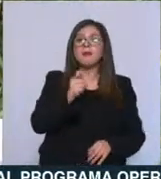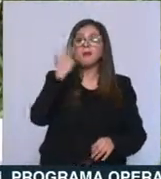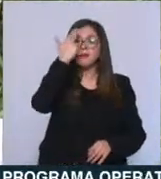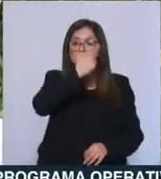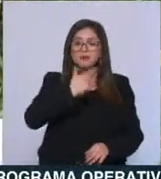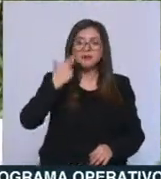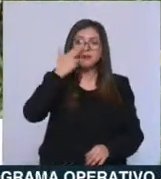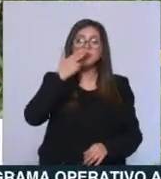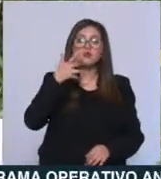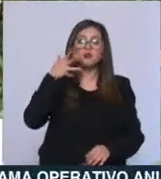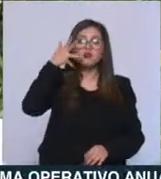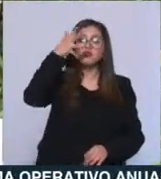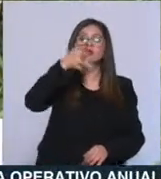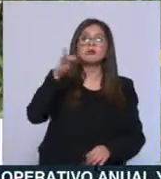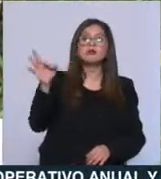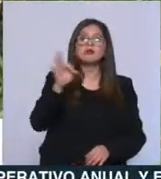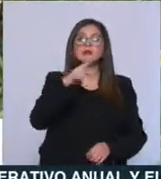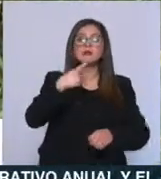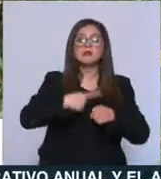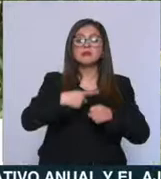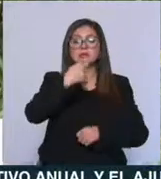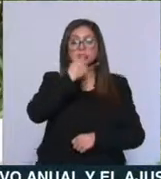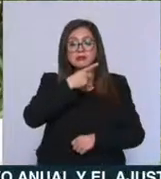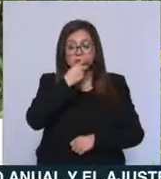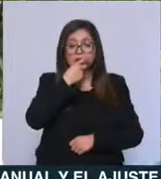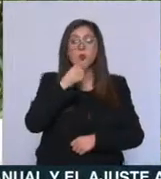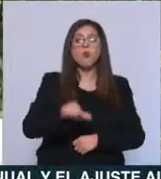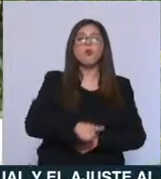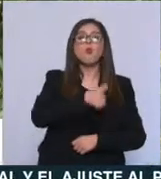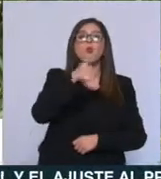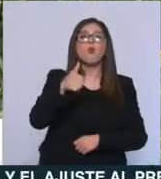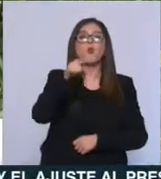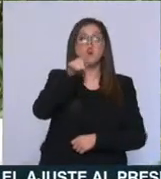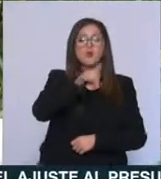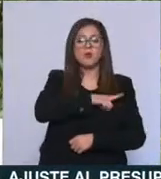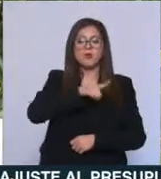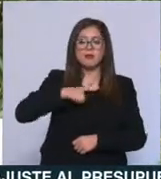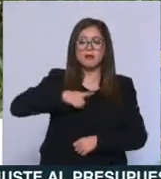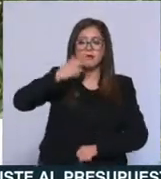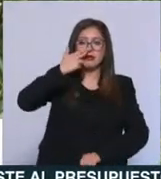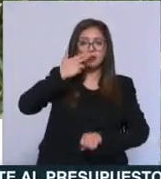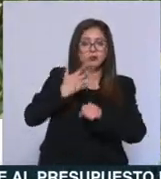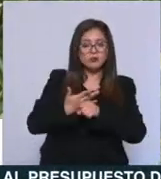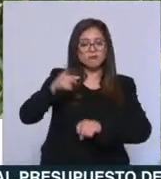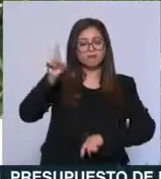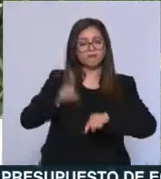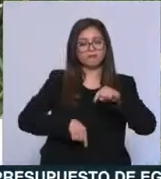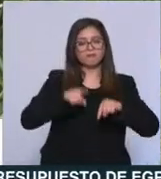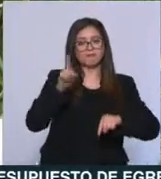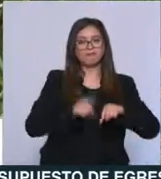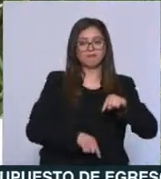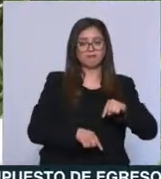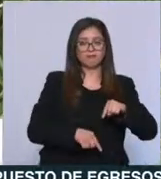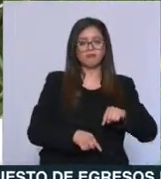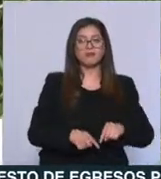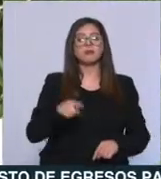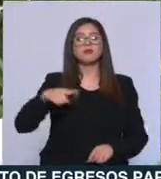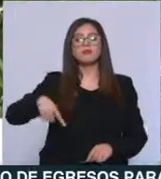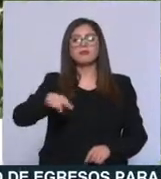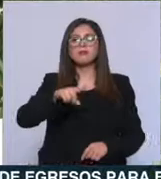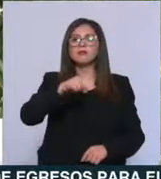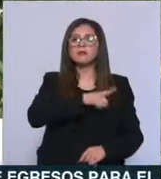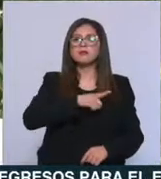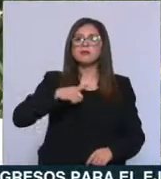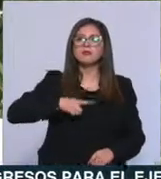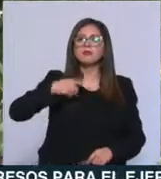los factores de riesgo y aquellos que son controlables, tratar de eliminarlos, ¿no? Y es por eso que haciendo